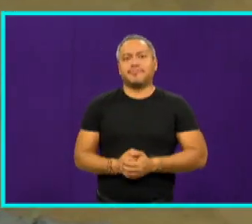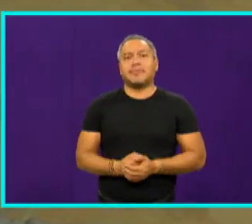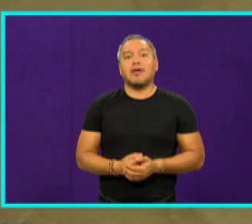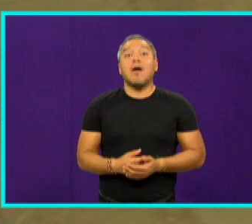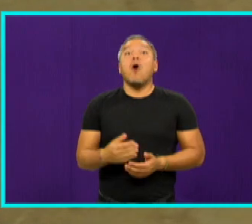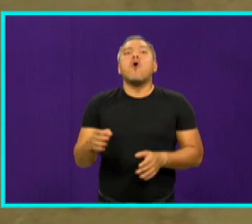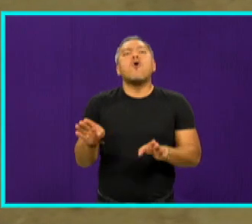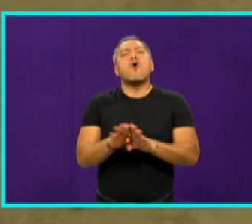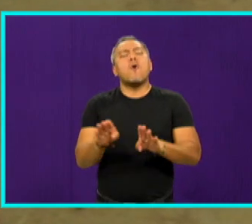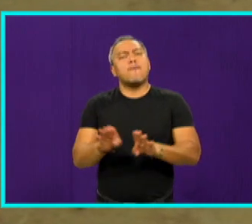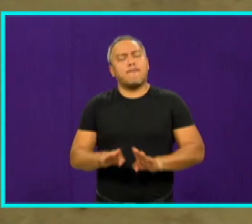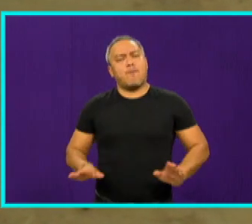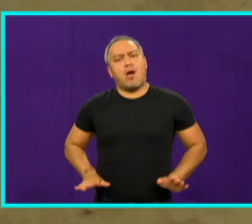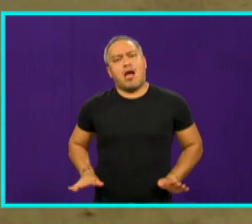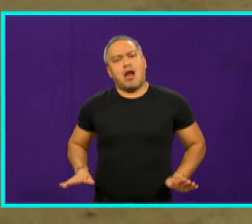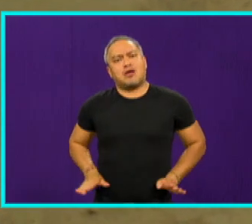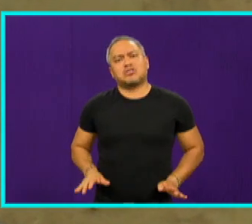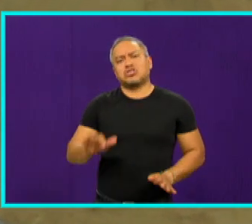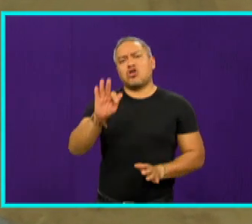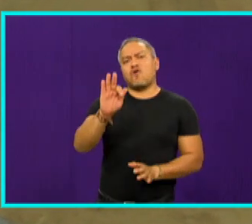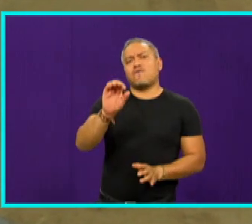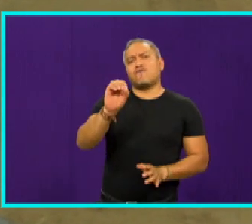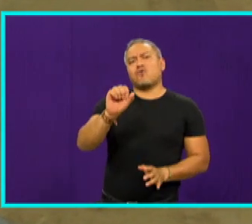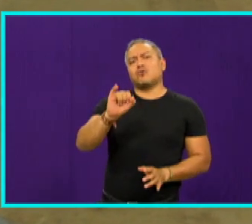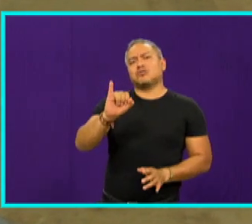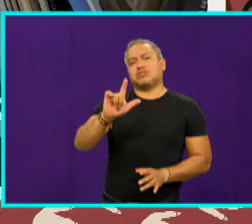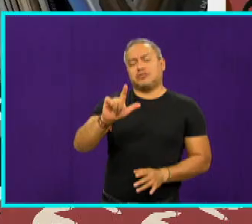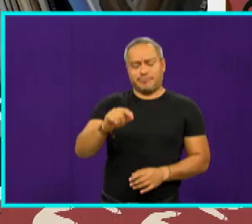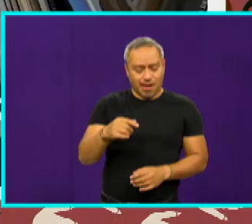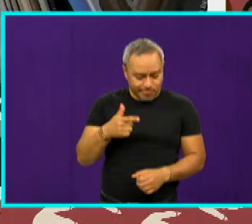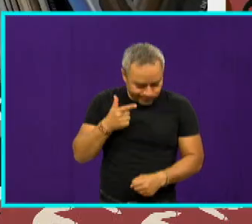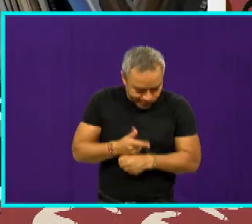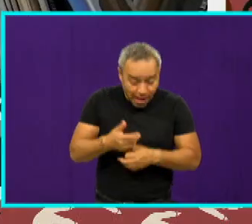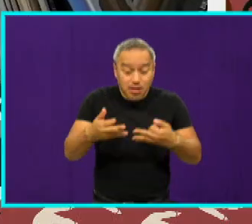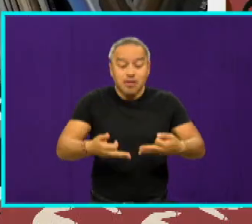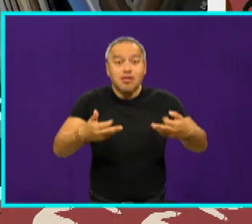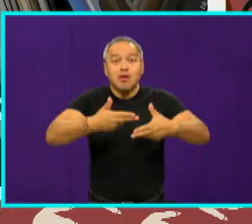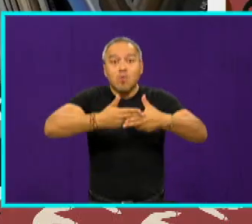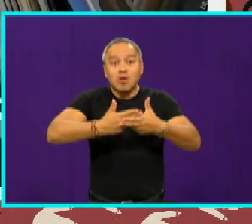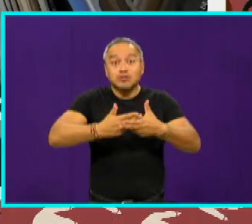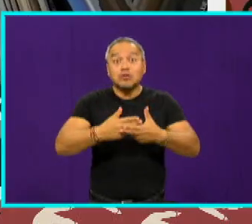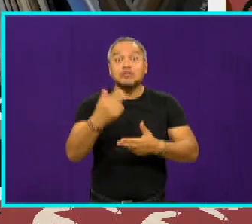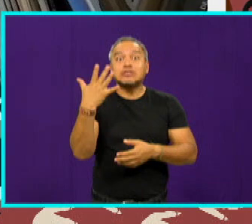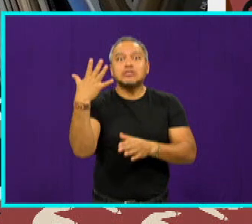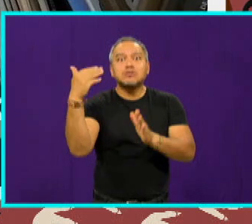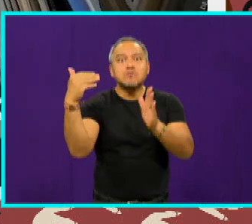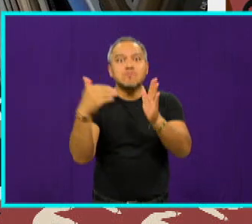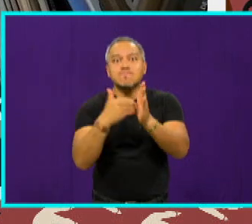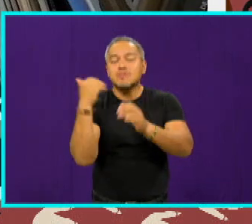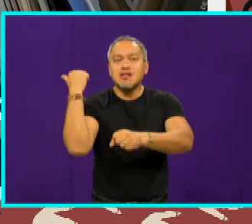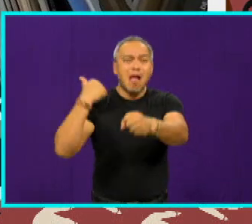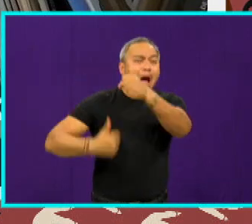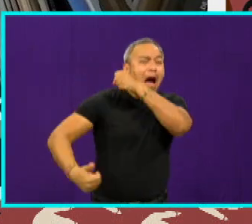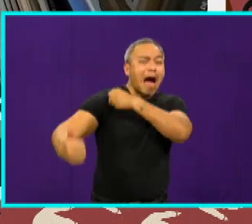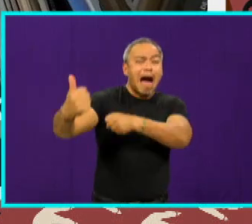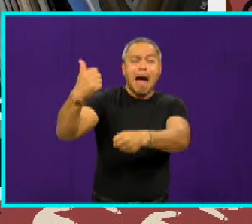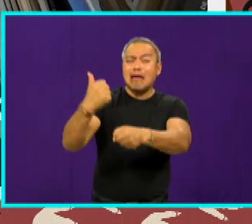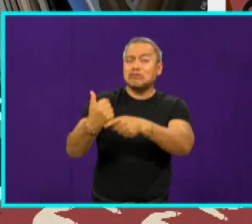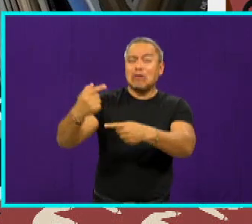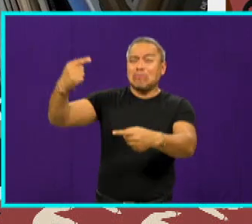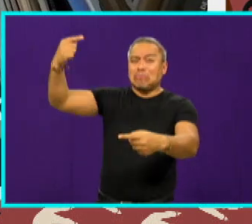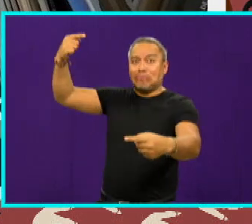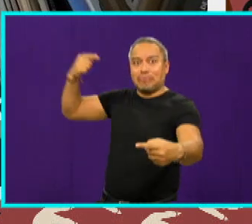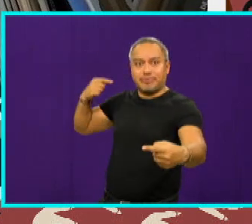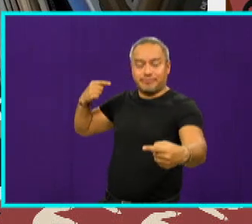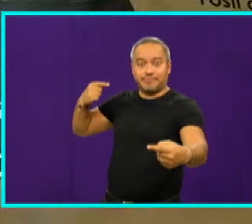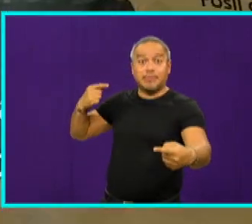debe tener como mínimo 5.000 años de antigüedad. Algunos pueden ser tan precisos que es posible notar detalles